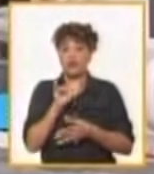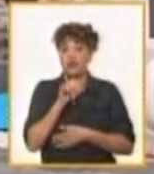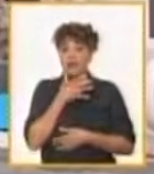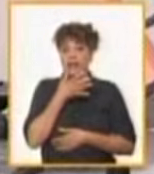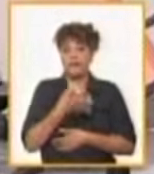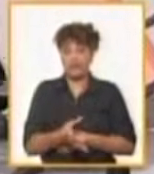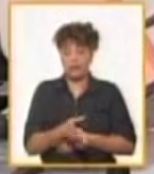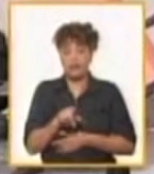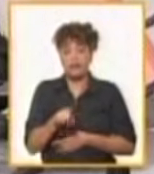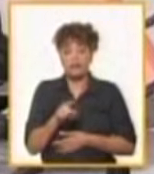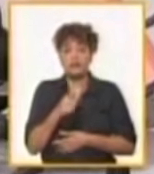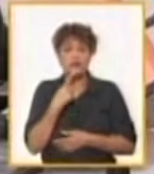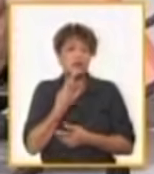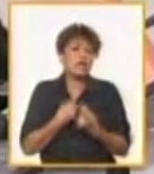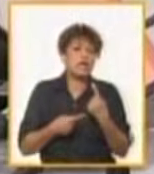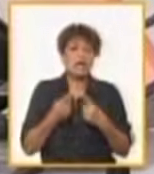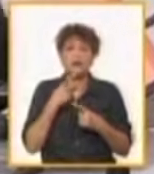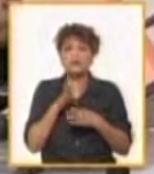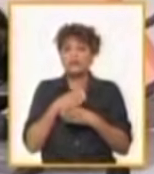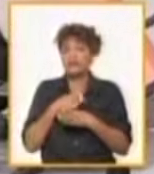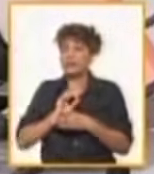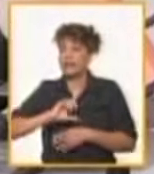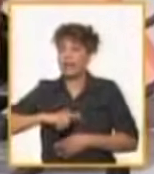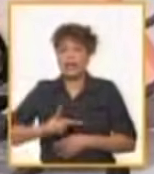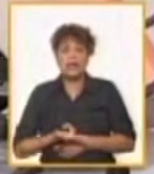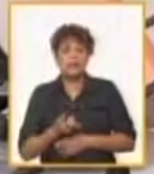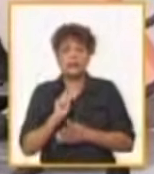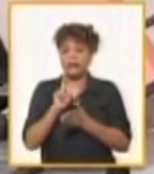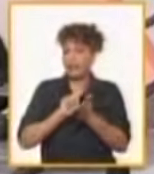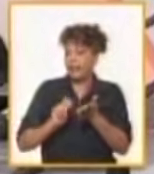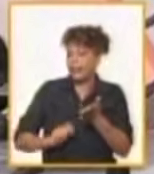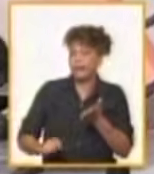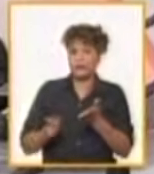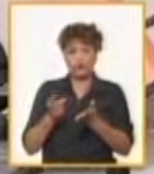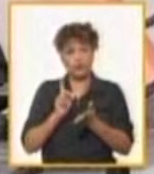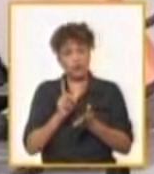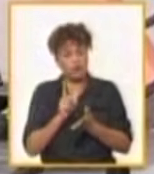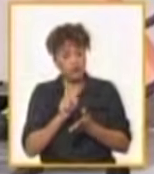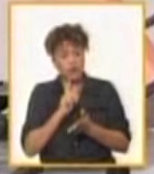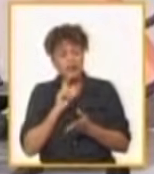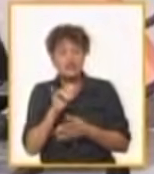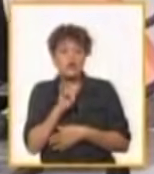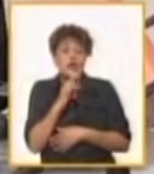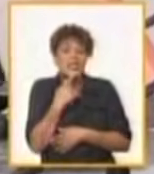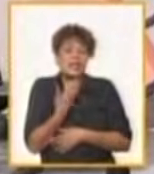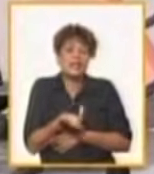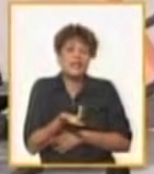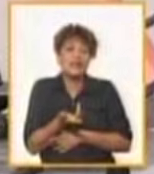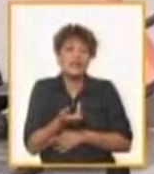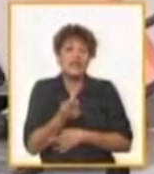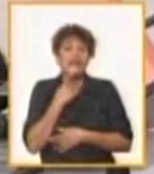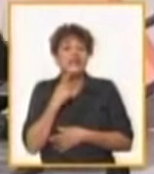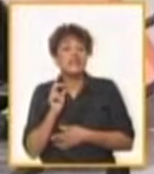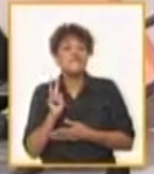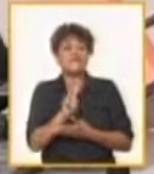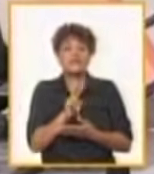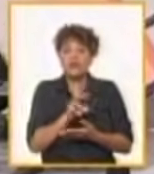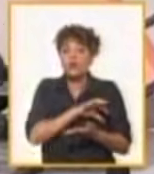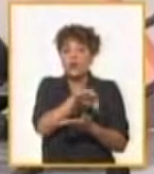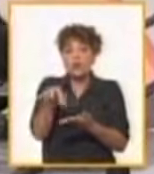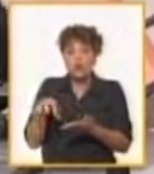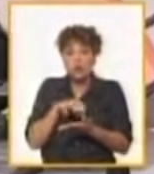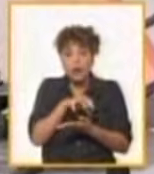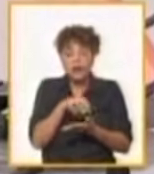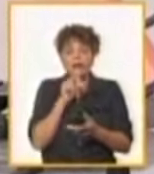no se circunscribía a los debates artísticos y literarios que pudieron tener lugar aquellos días, sino que también iba a las esencias mismas, incluso del